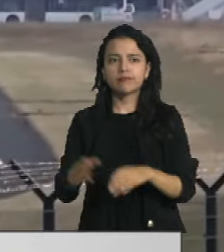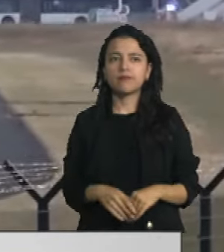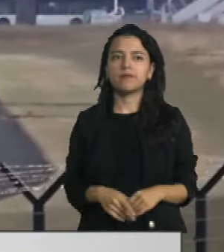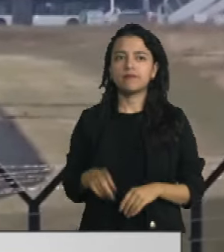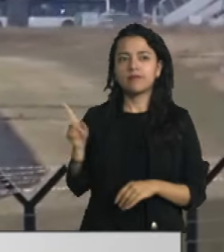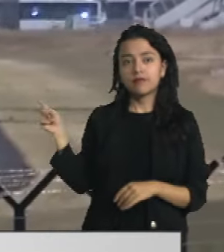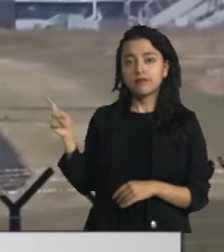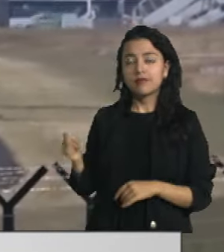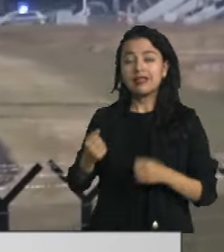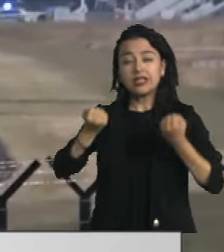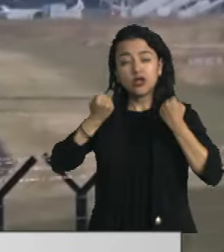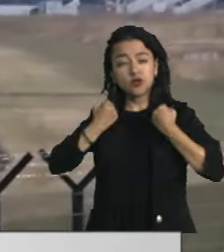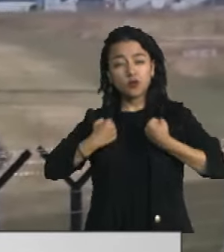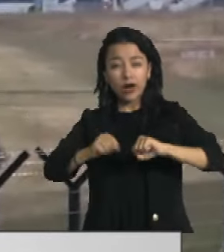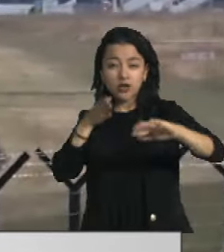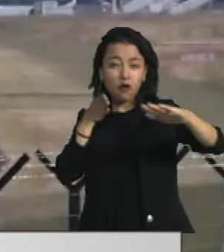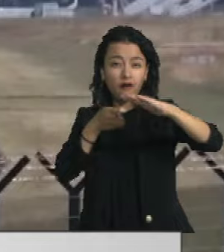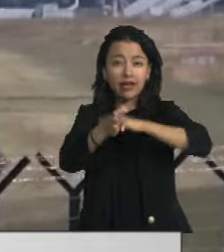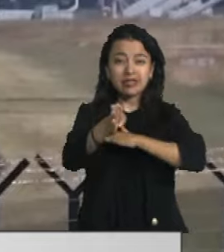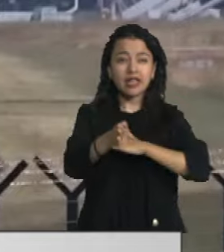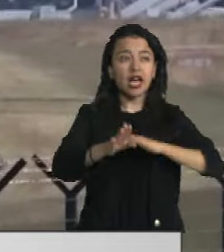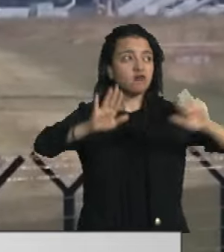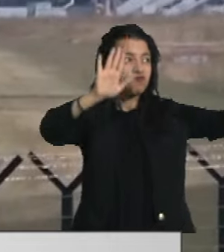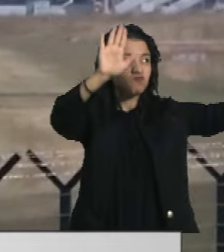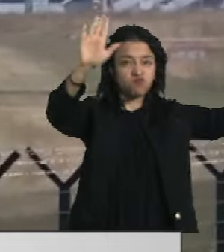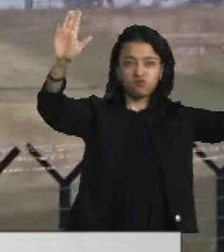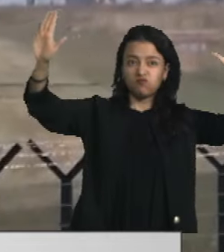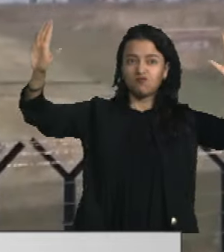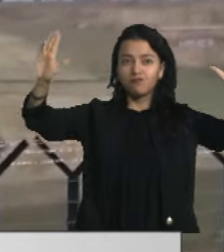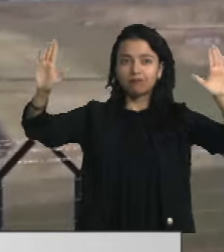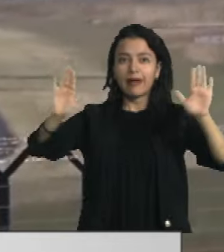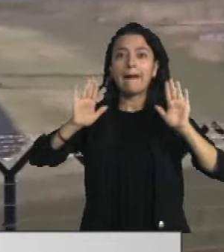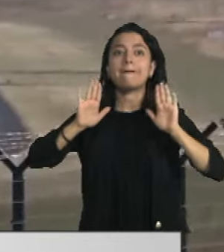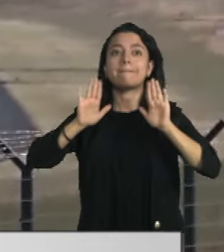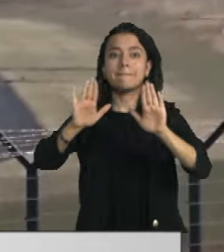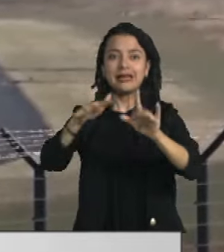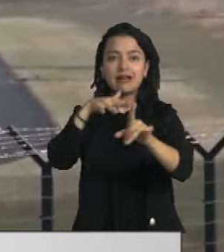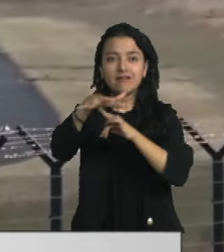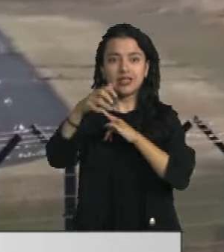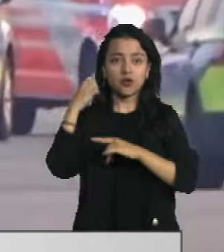esfuerzo coordinado para interferir con el tráfico aéreo en toda Europa.